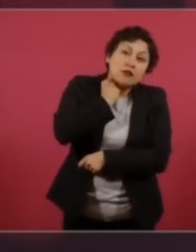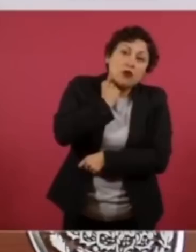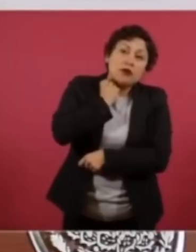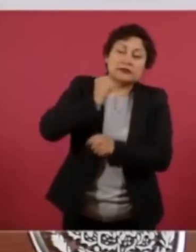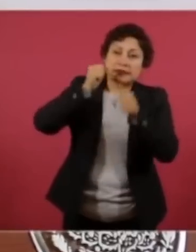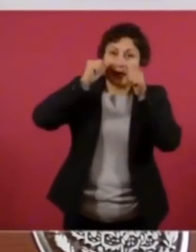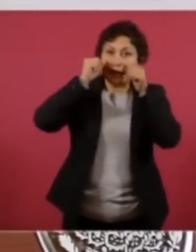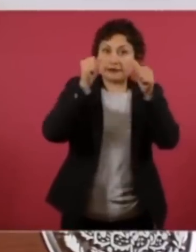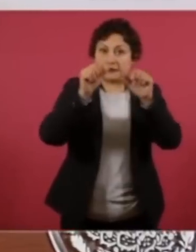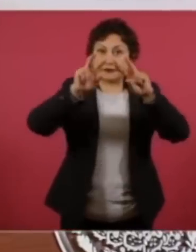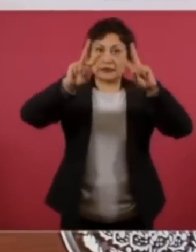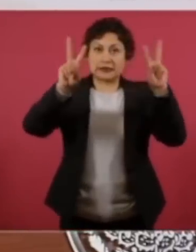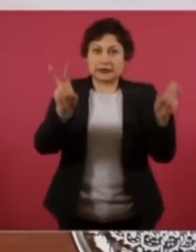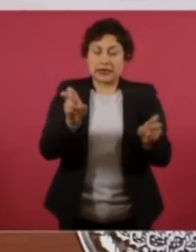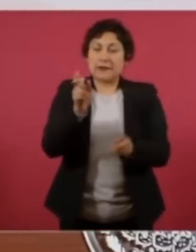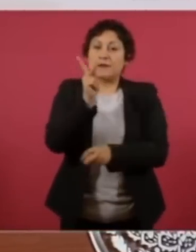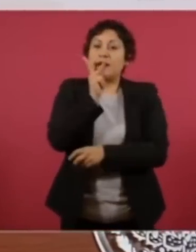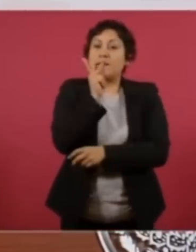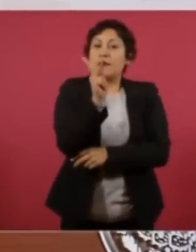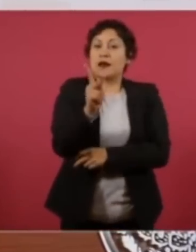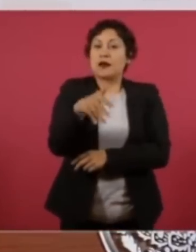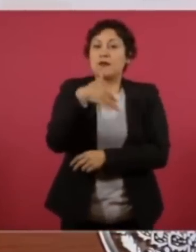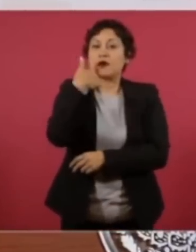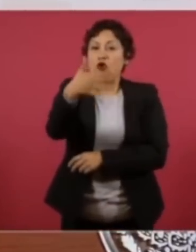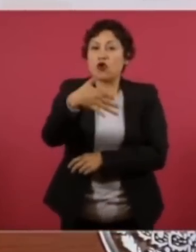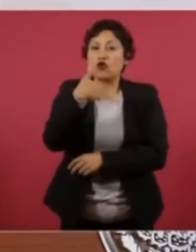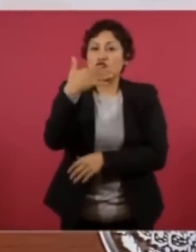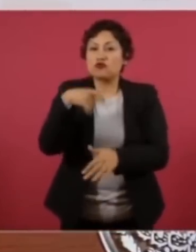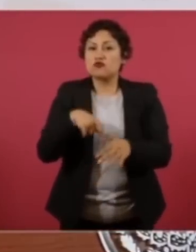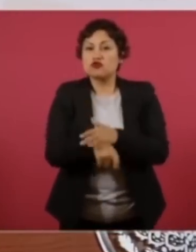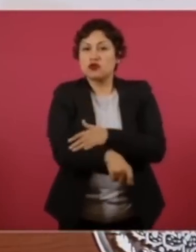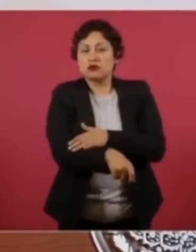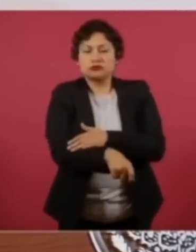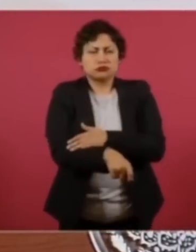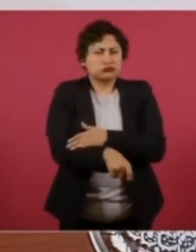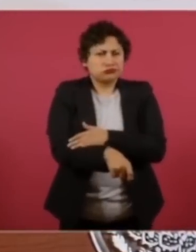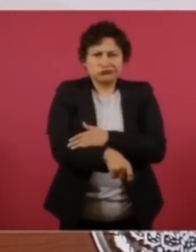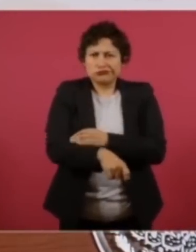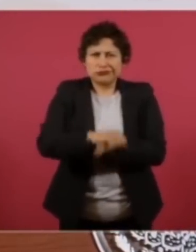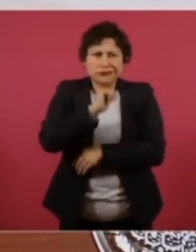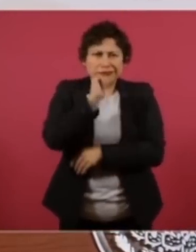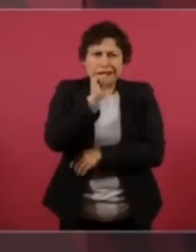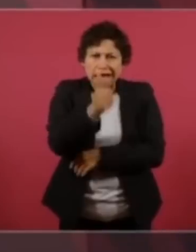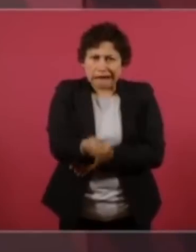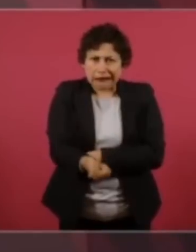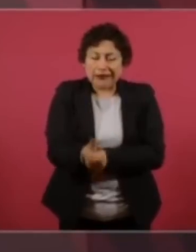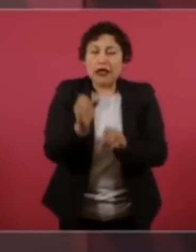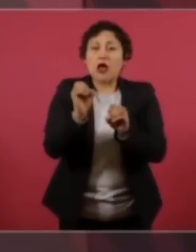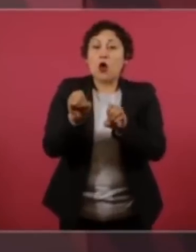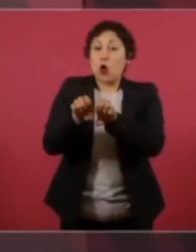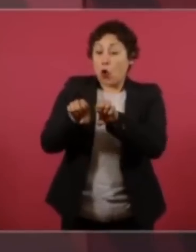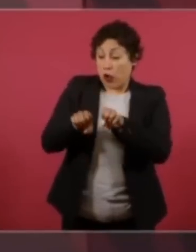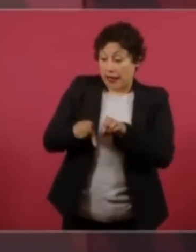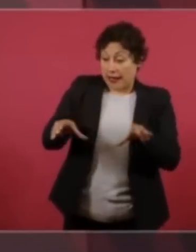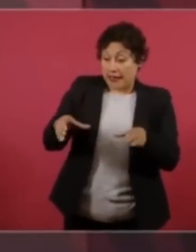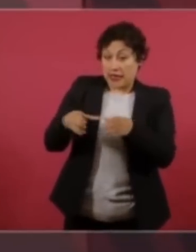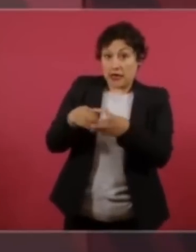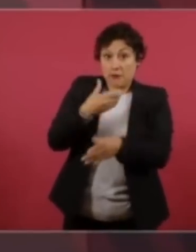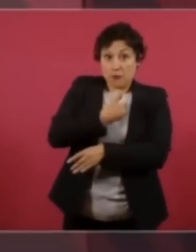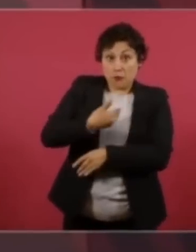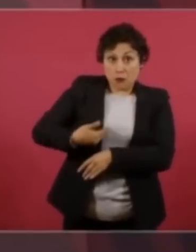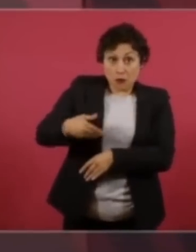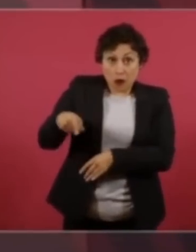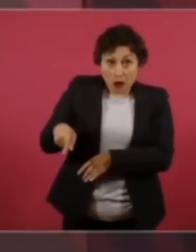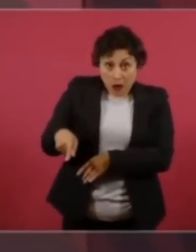mucho menos en el Poder Judicial, ni en el Ejecutivo, bueno, ni en la academia, ni en